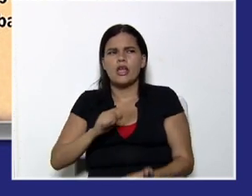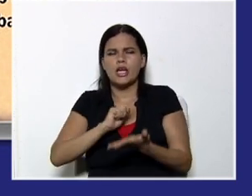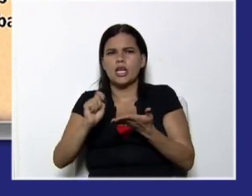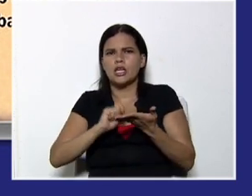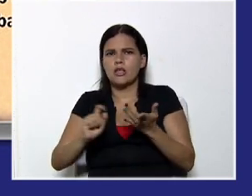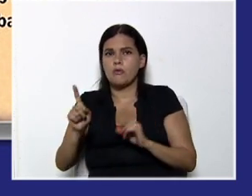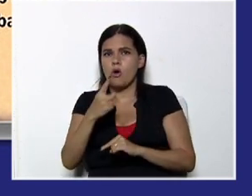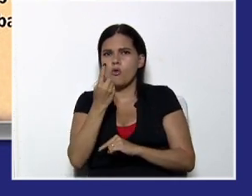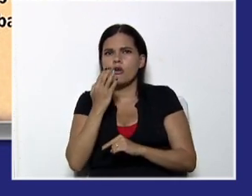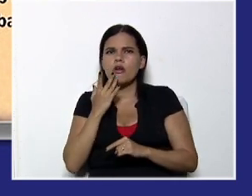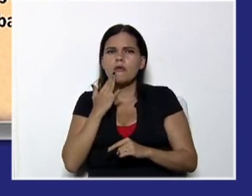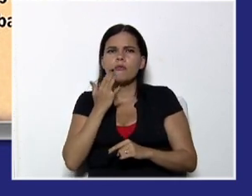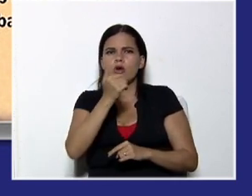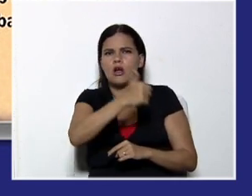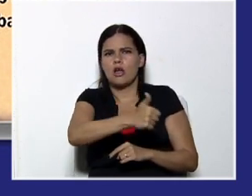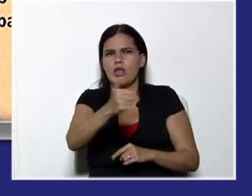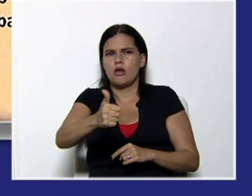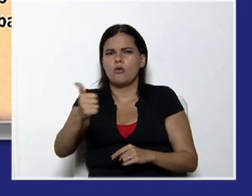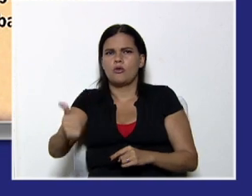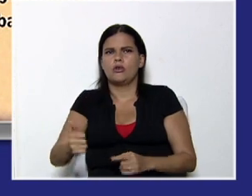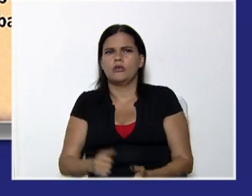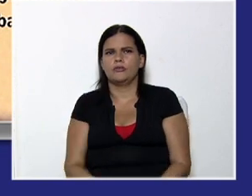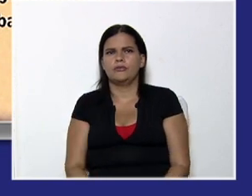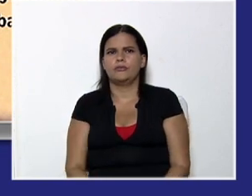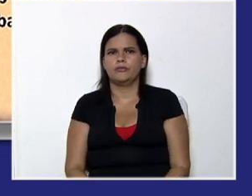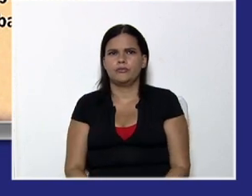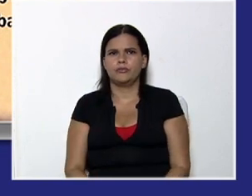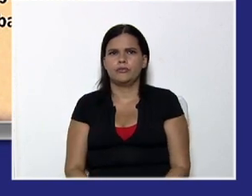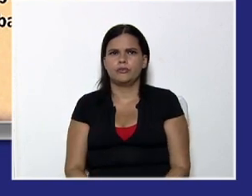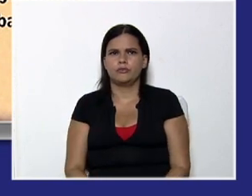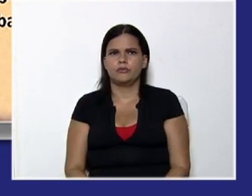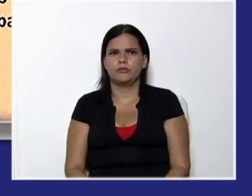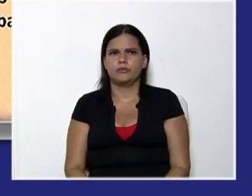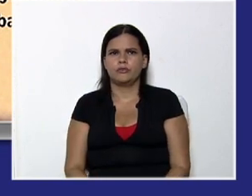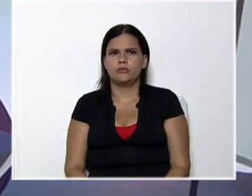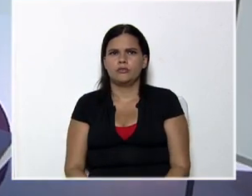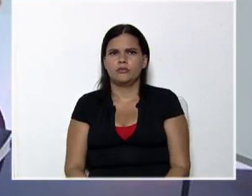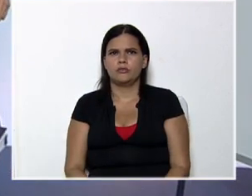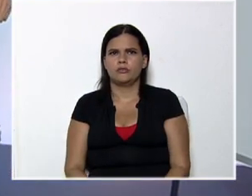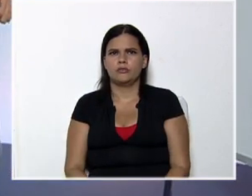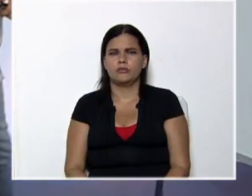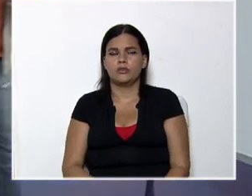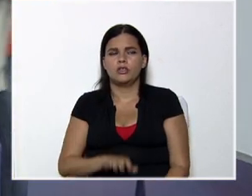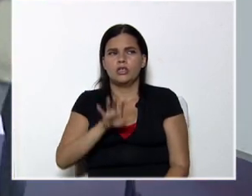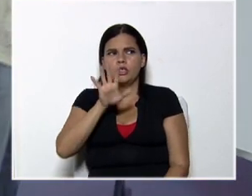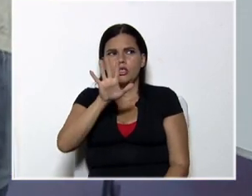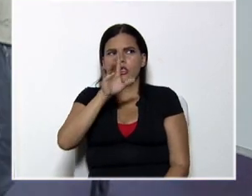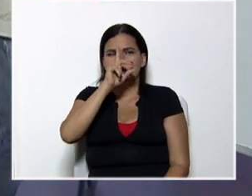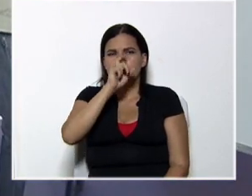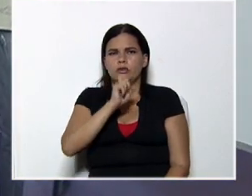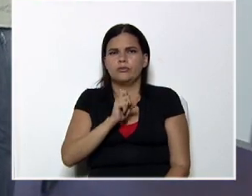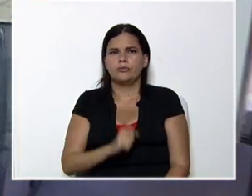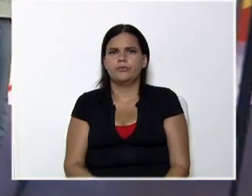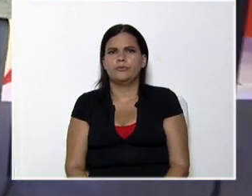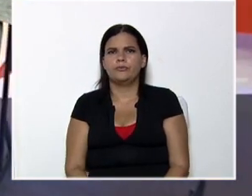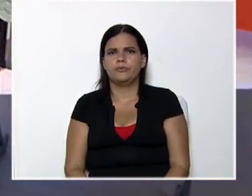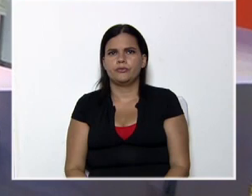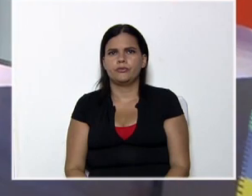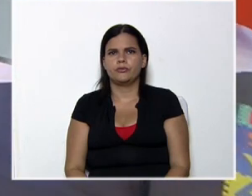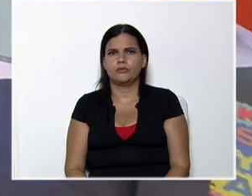con las inecuaciones de segundo grado para los jóvenes de quinto año.